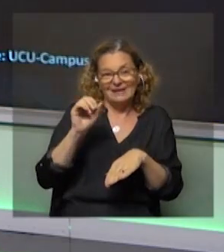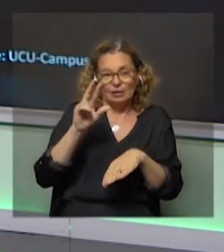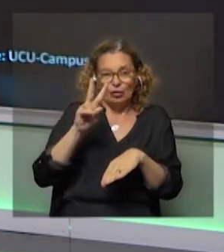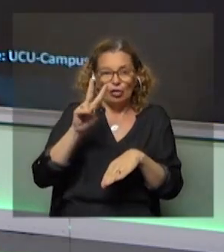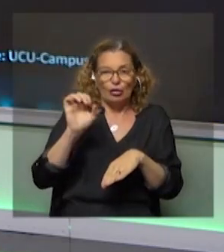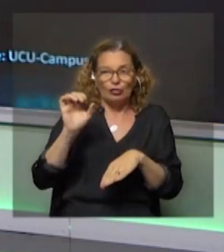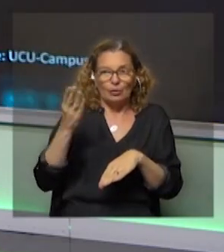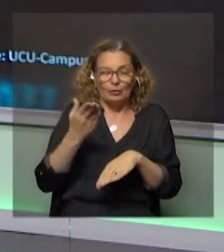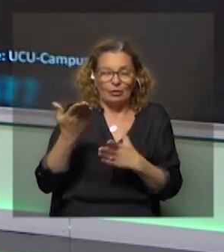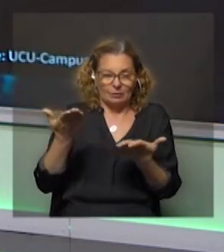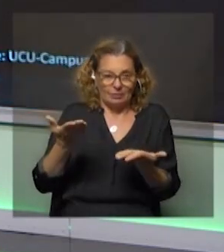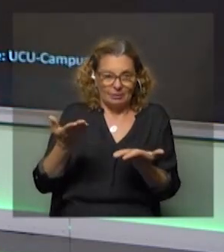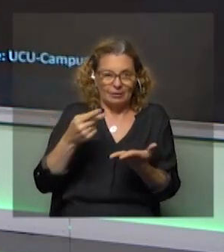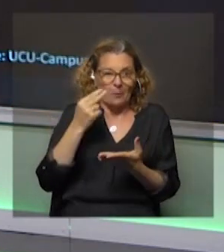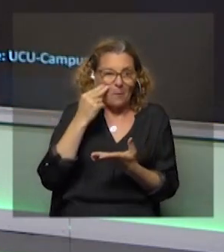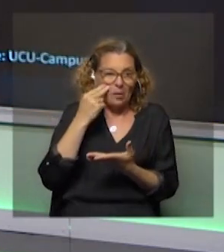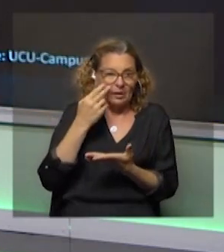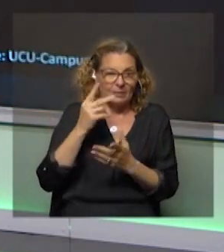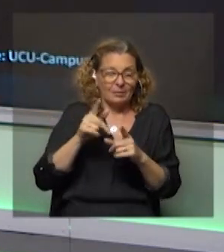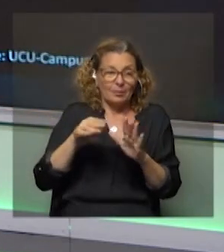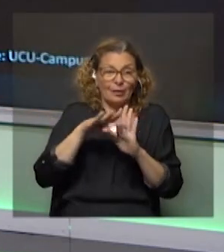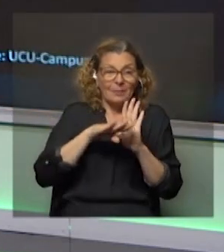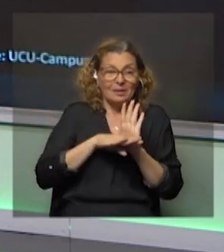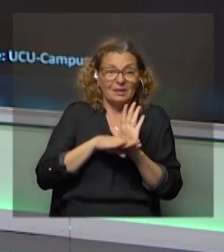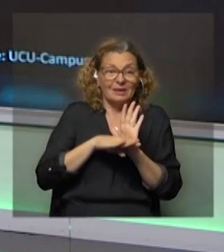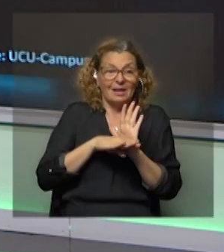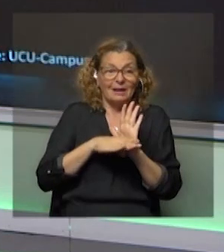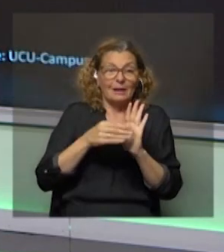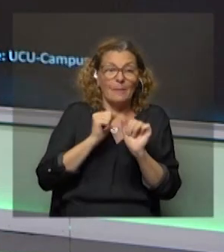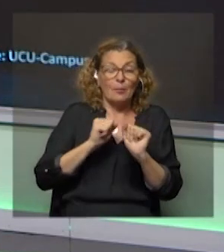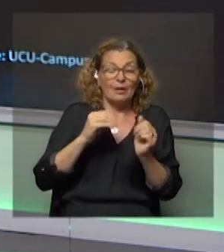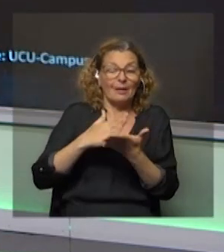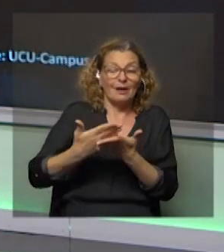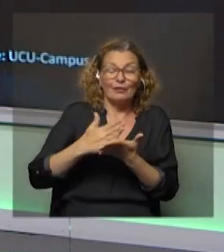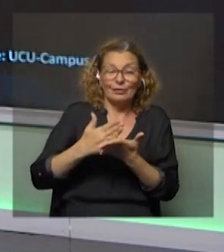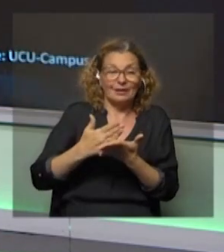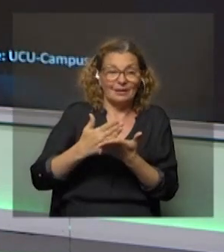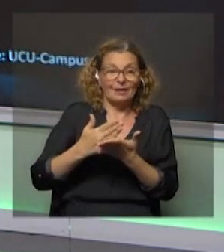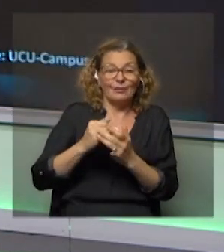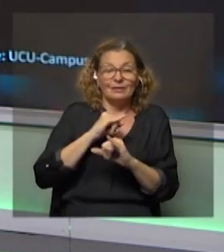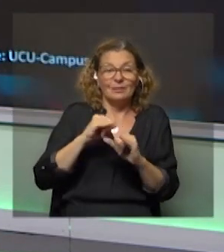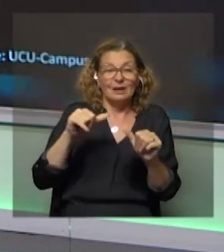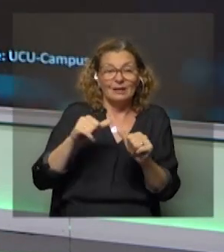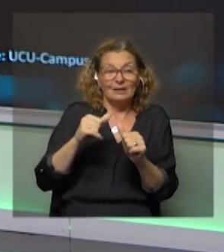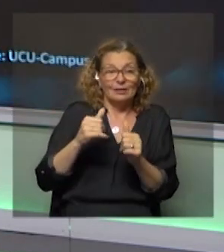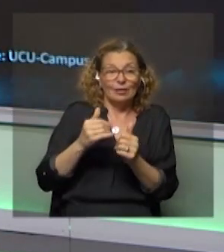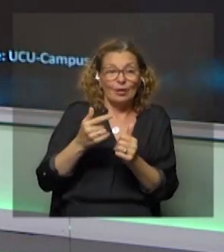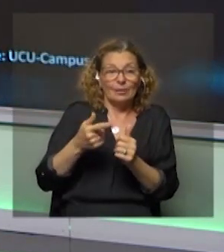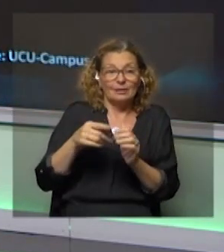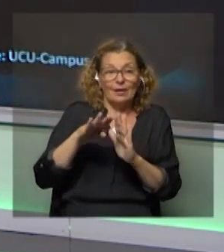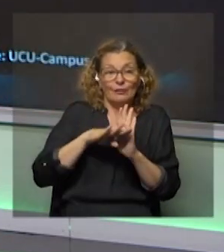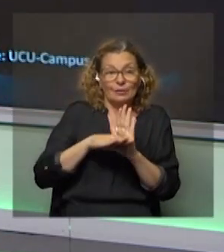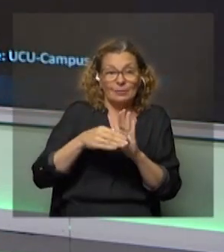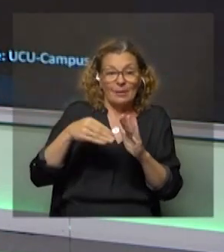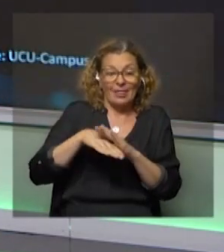entonces de alguna manera esos problemáticos Porque también las medidas que se puedan implementar sobre las fronteras lo que terminan haciendo es corriendo esas frontera